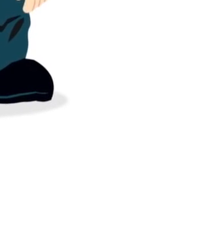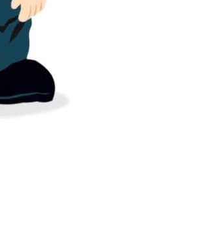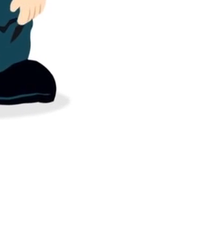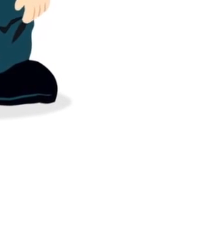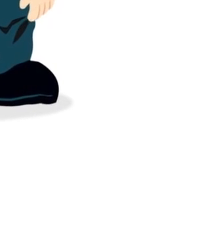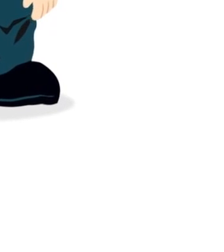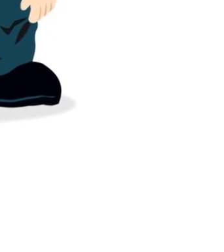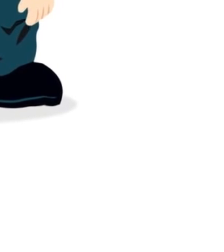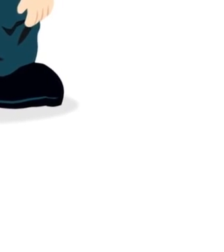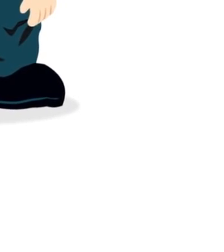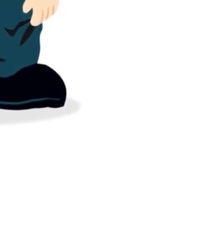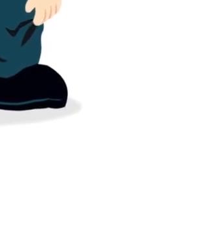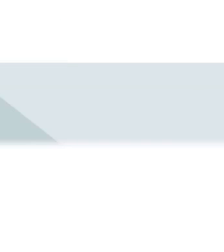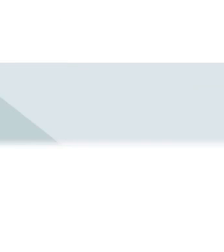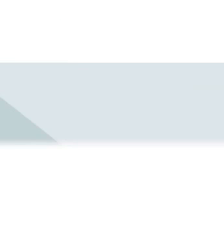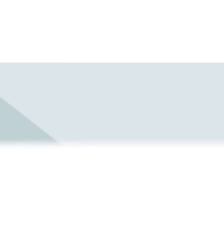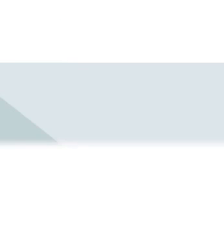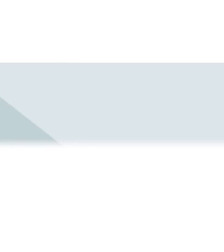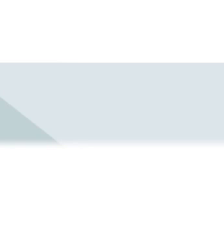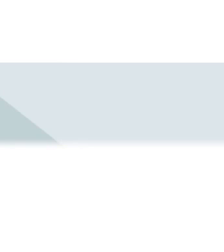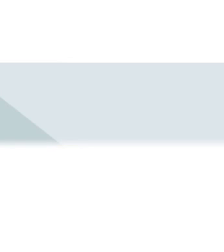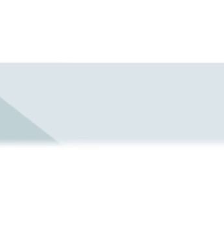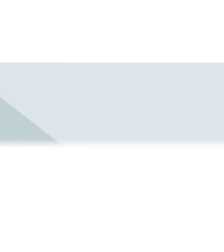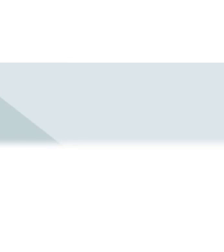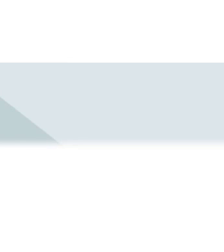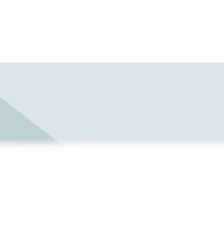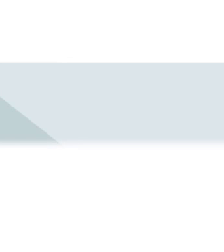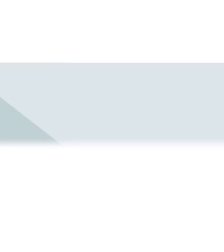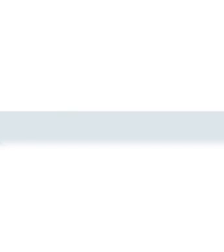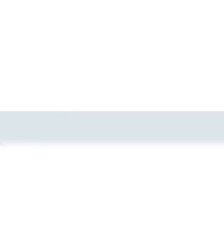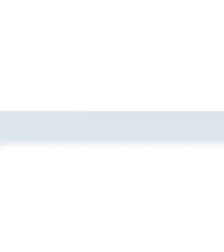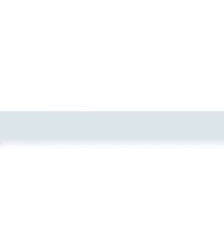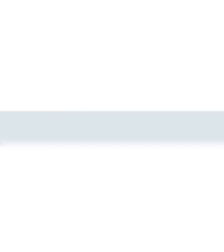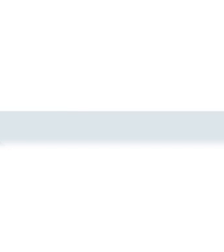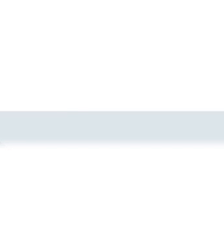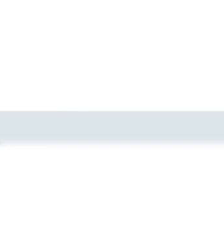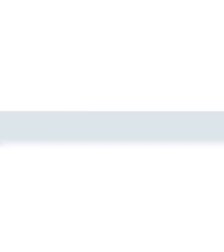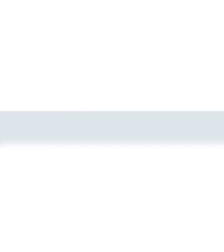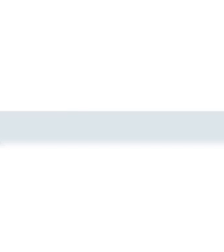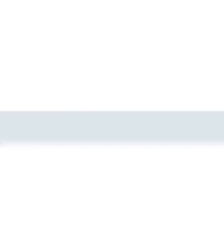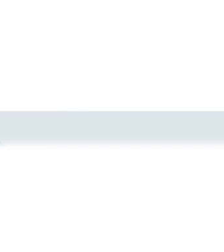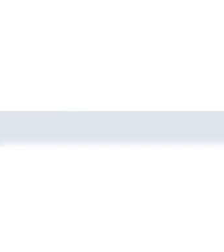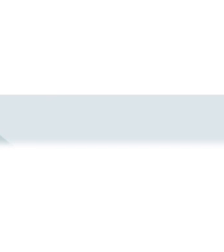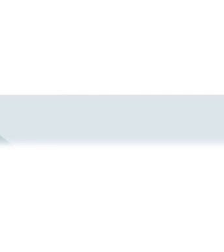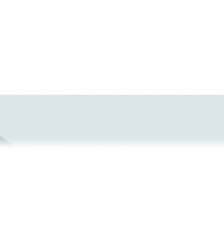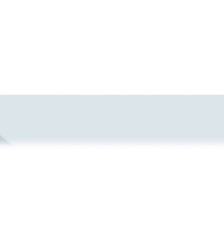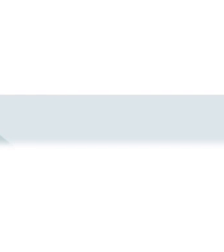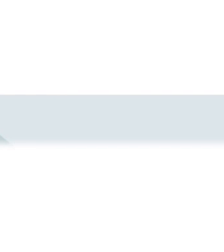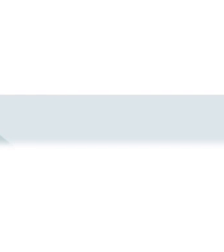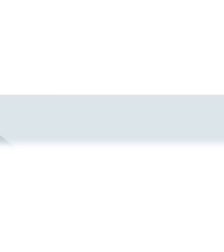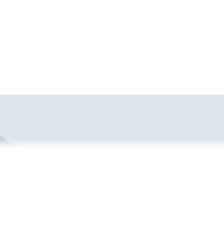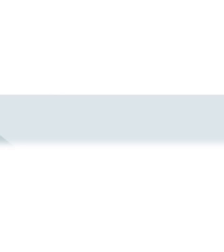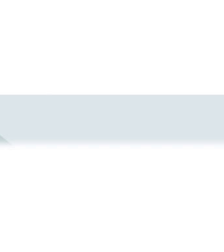al corazón. Es un infarto al corazón. Anda a la urgencia de inmediato. Anda a la urgencia de inmediato. Y que te atienda un doctor.